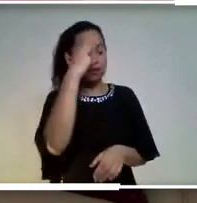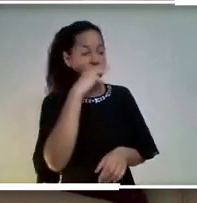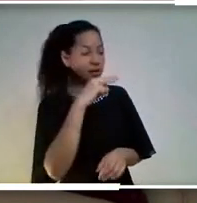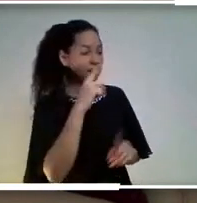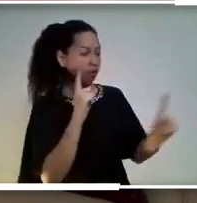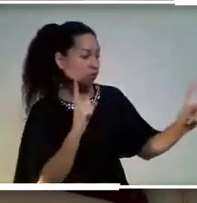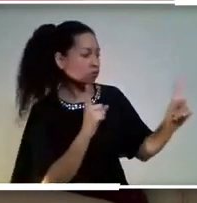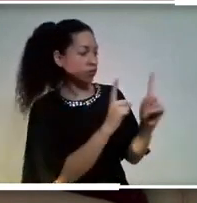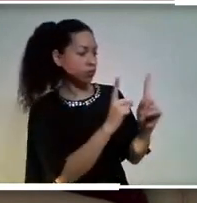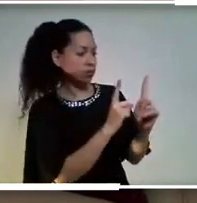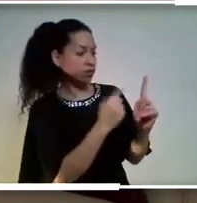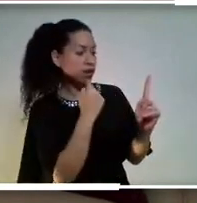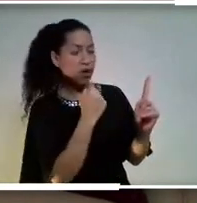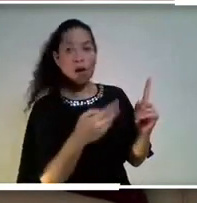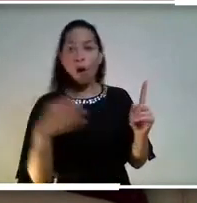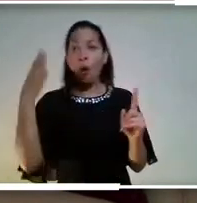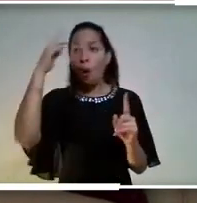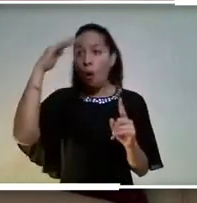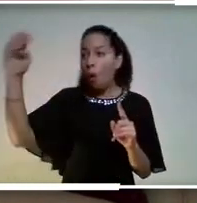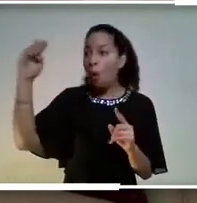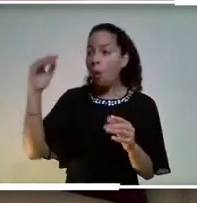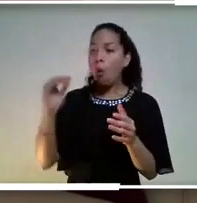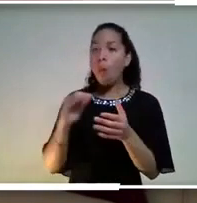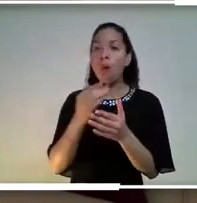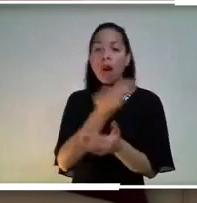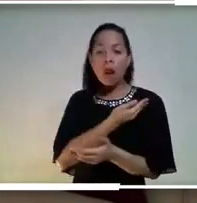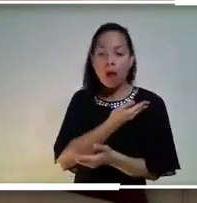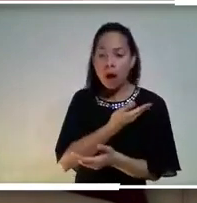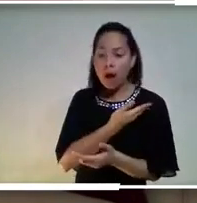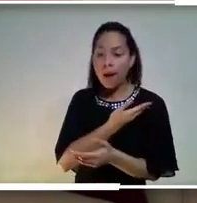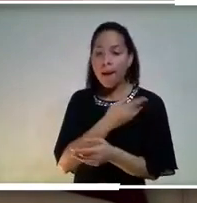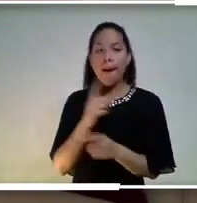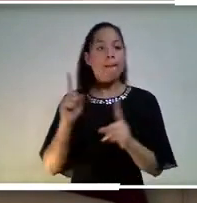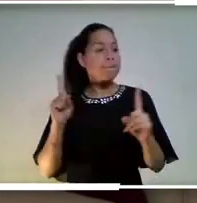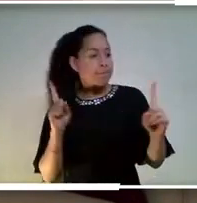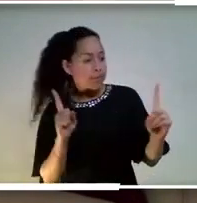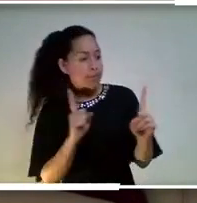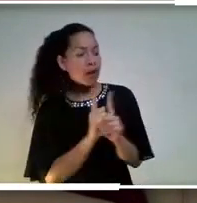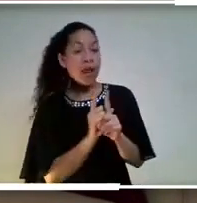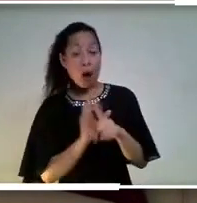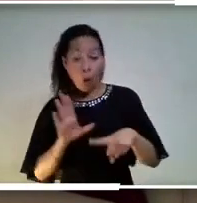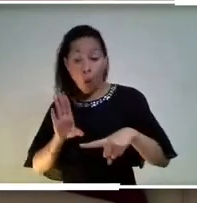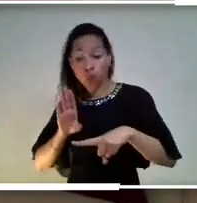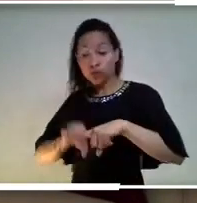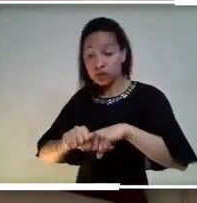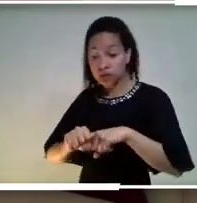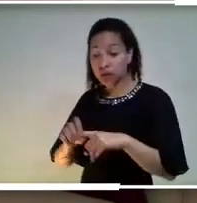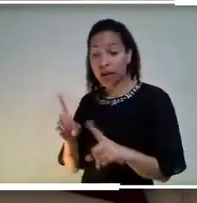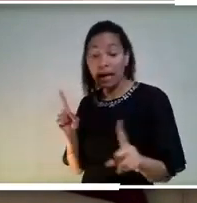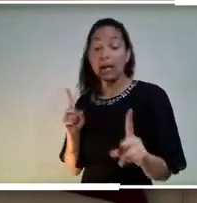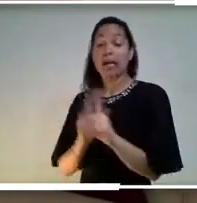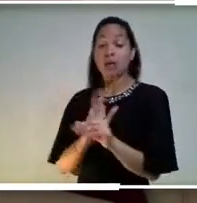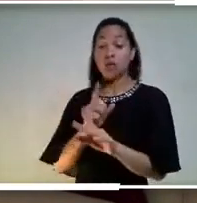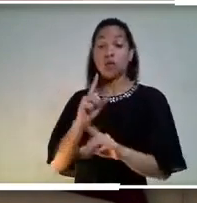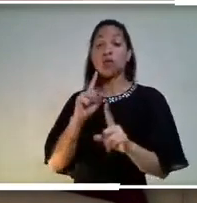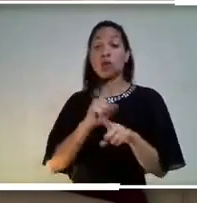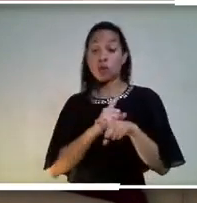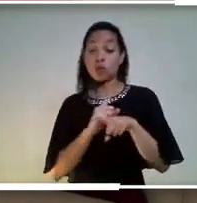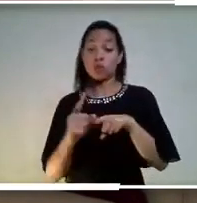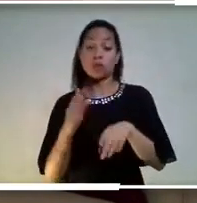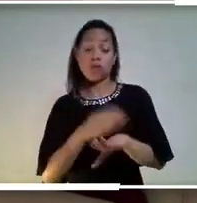hora hicieron una cita para encontrarse una semana más tarde los seis meses